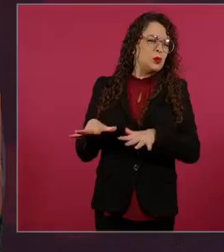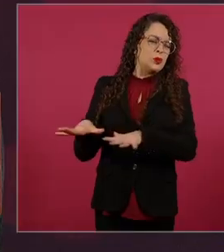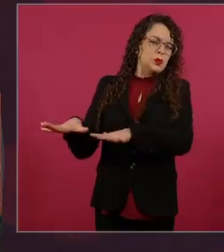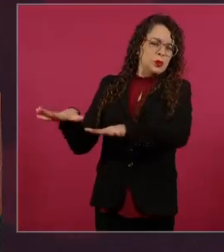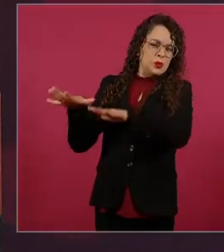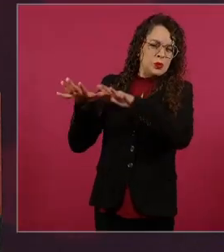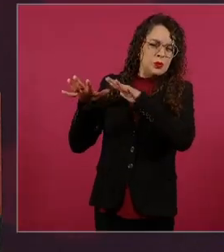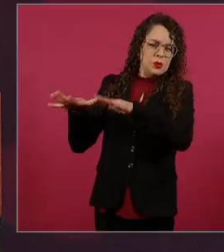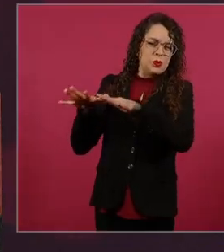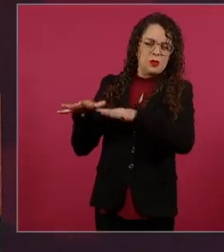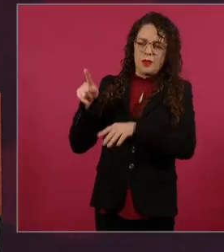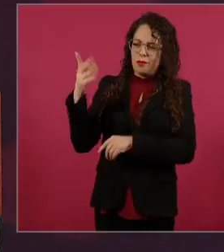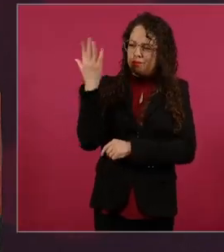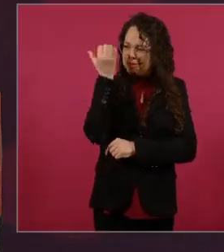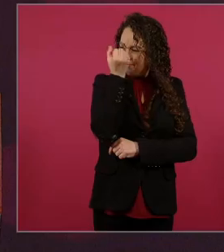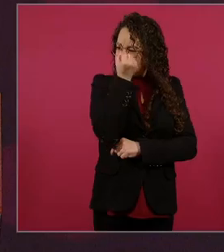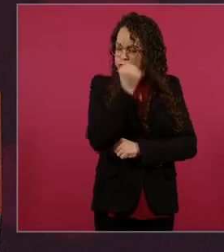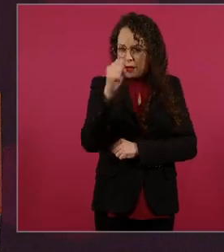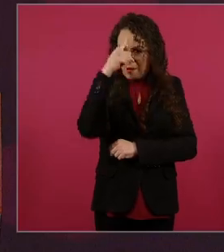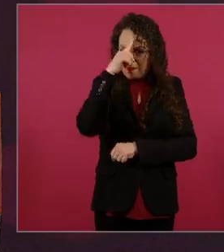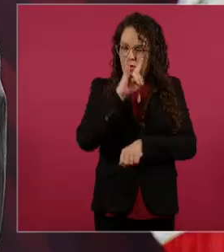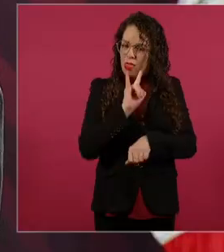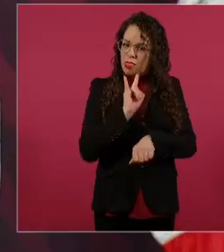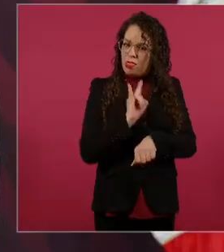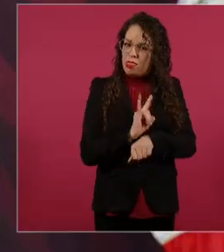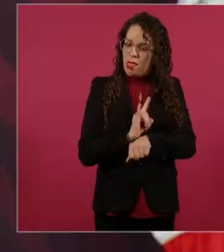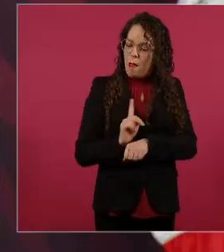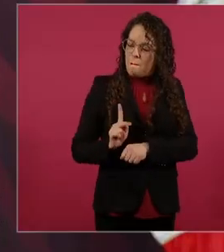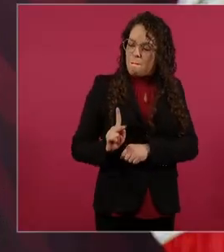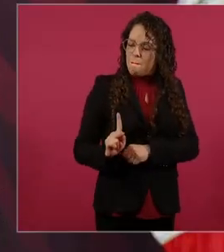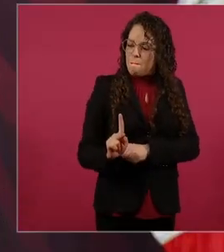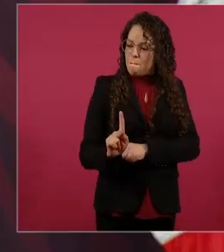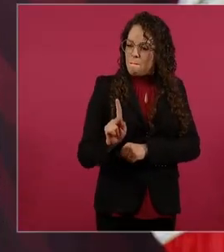y él fue el creador de este régimen que está